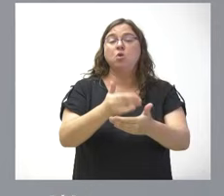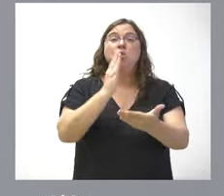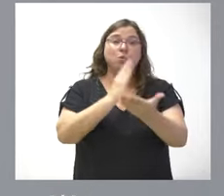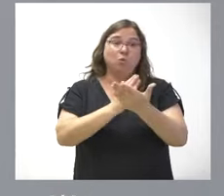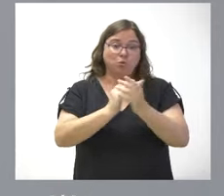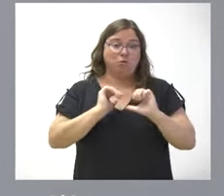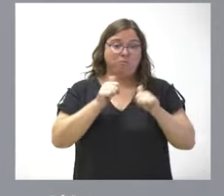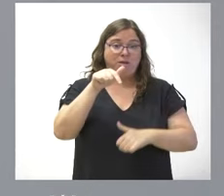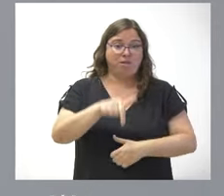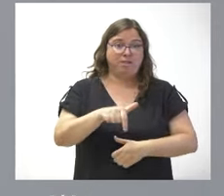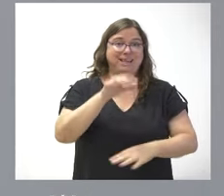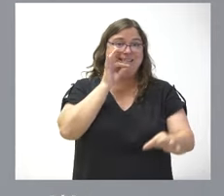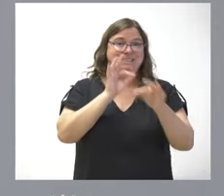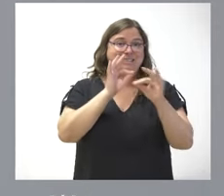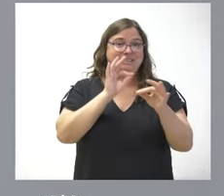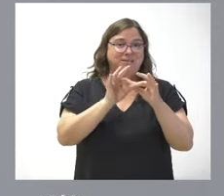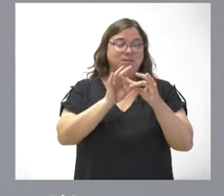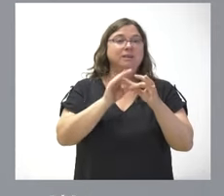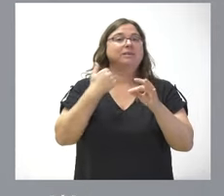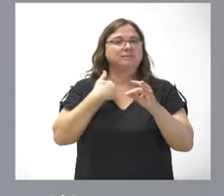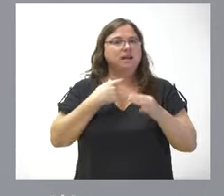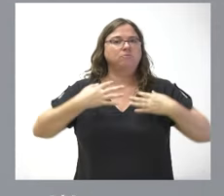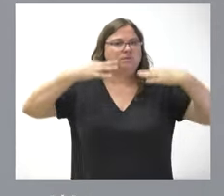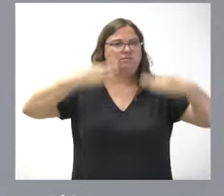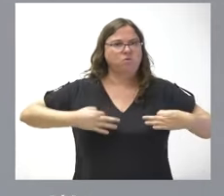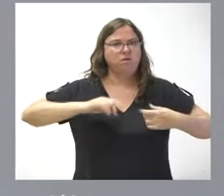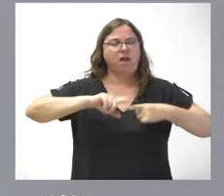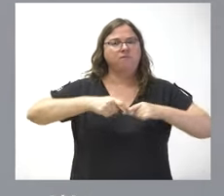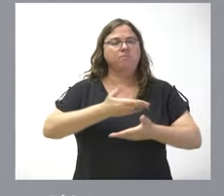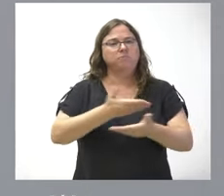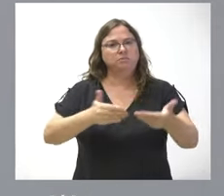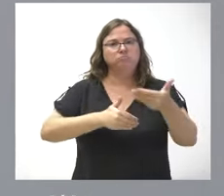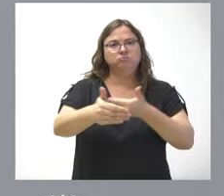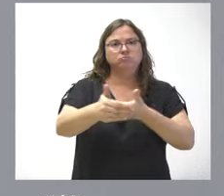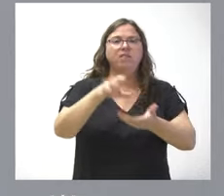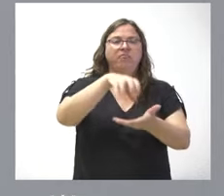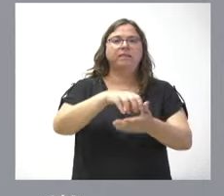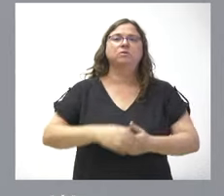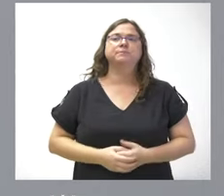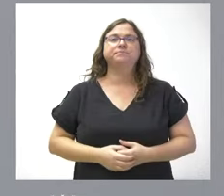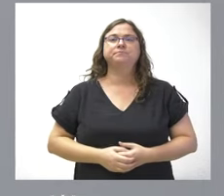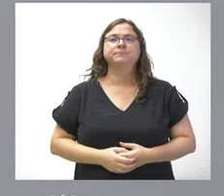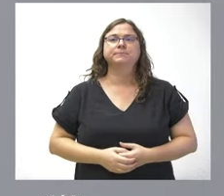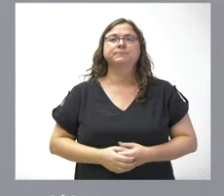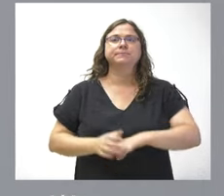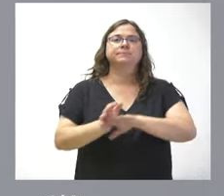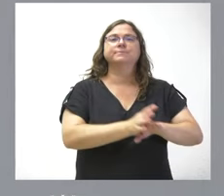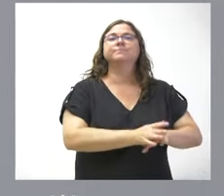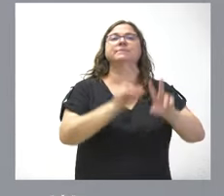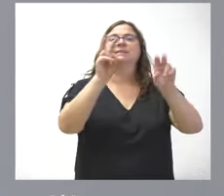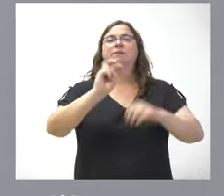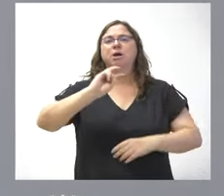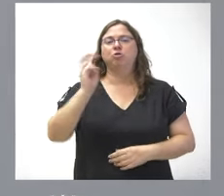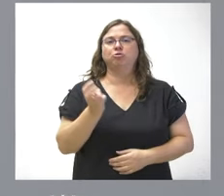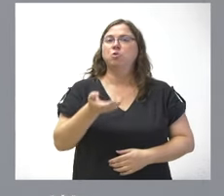que comenzará en el mes de septiembre dando con ello seguridad a las familias en el funcionamiento de estos centros entrando ya en otros temas